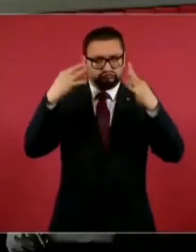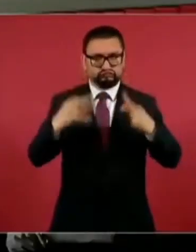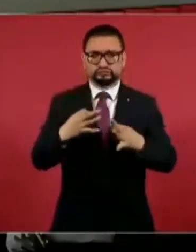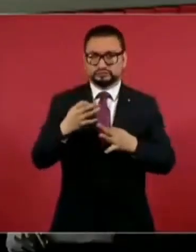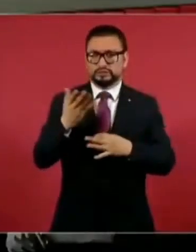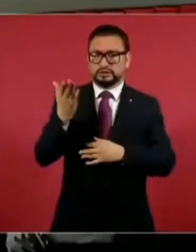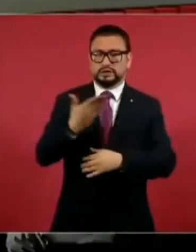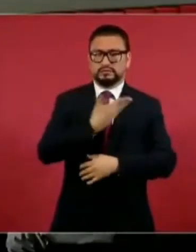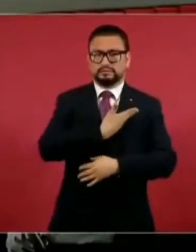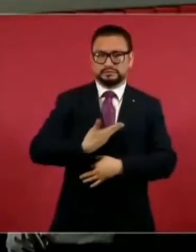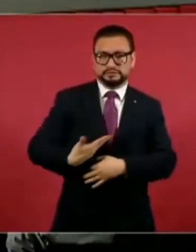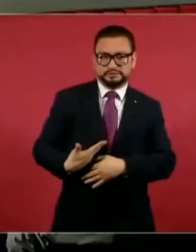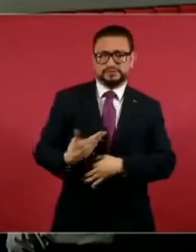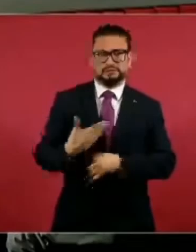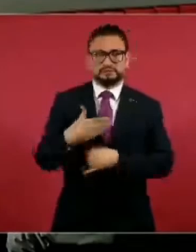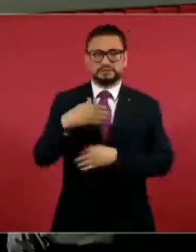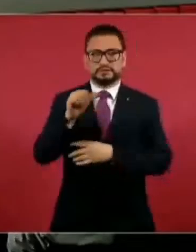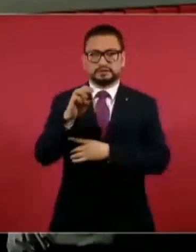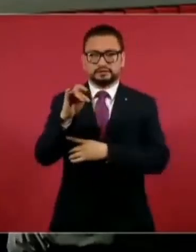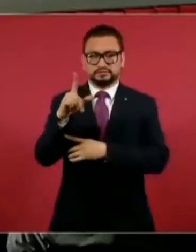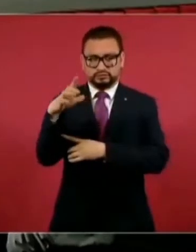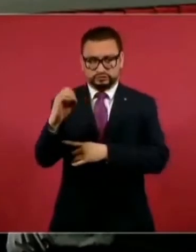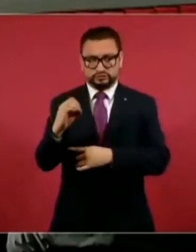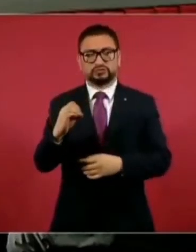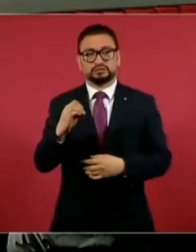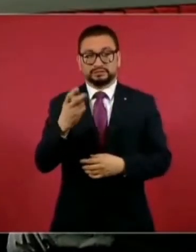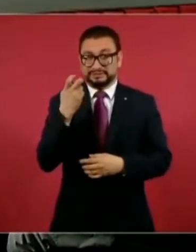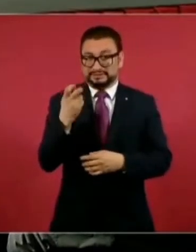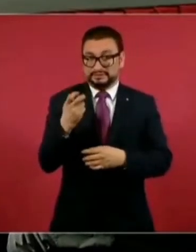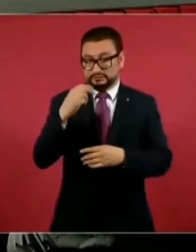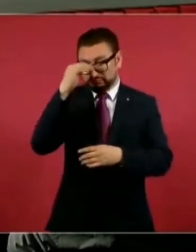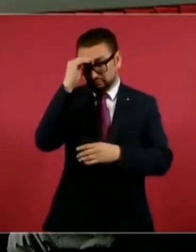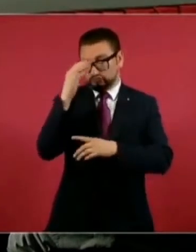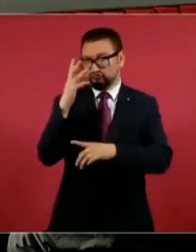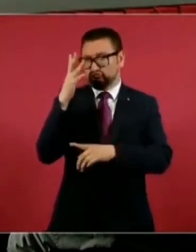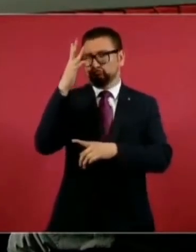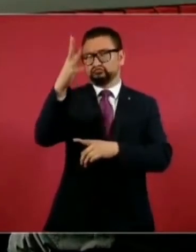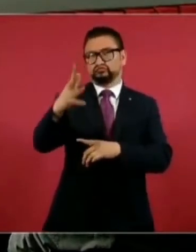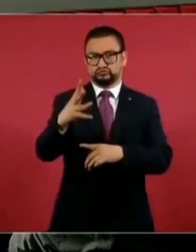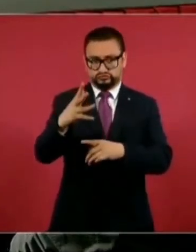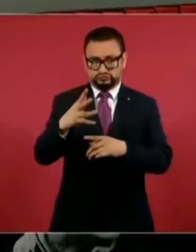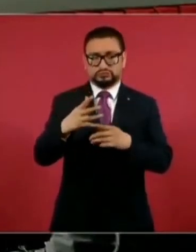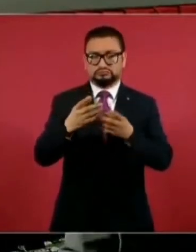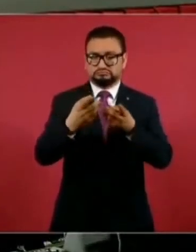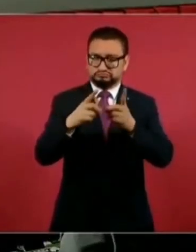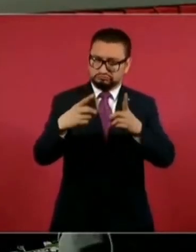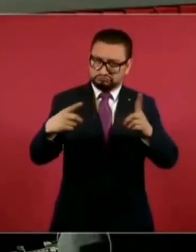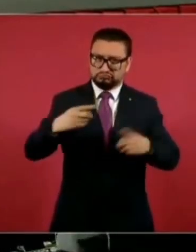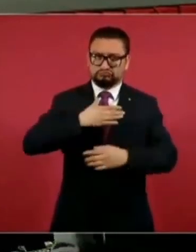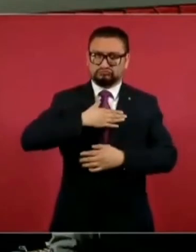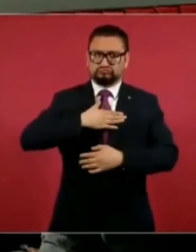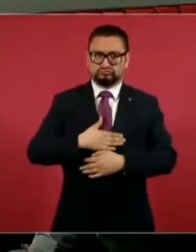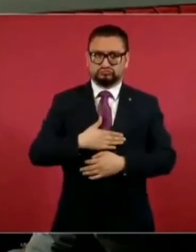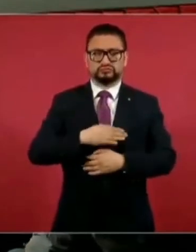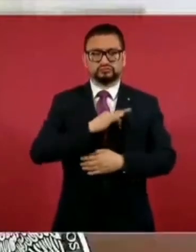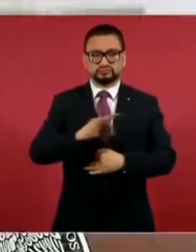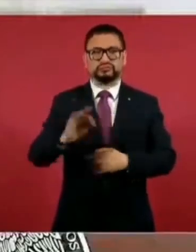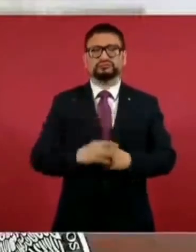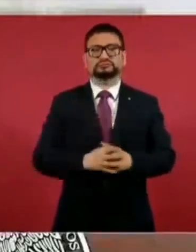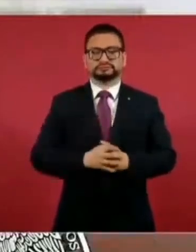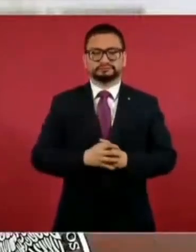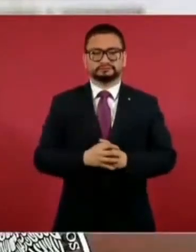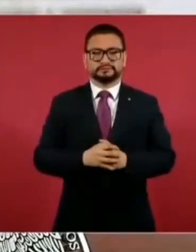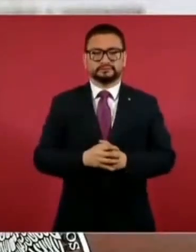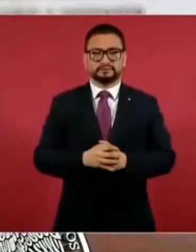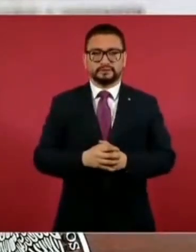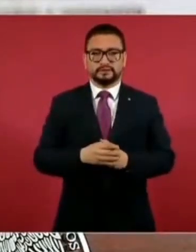Obrador, y así se vislumbra un futuro de desarrollo con justicia. Hoy,